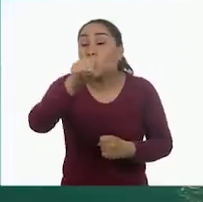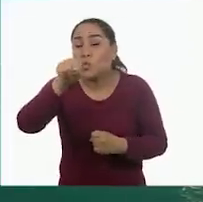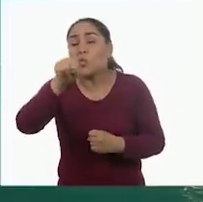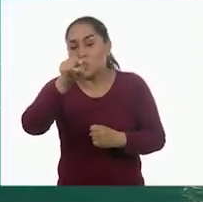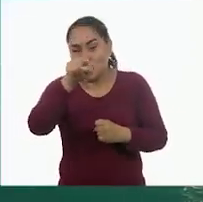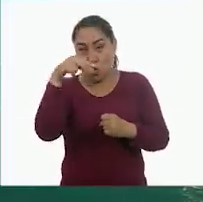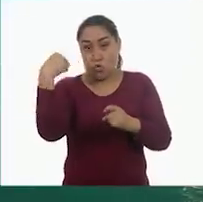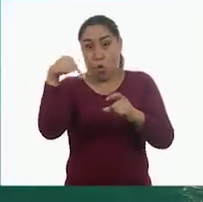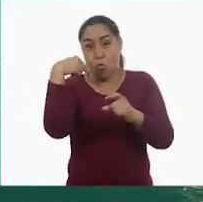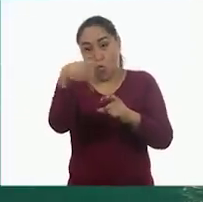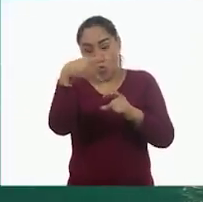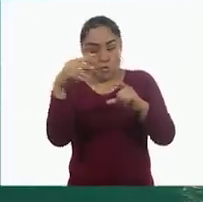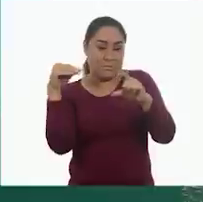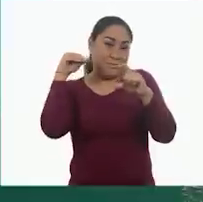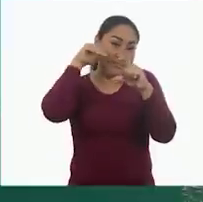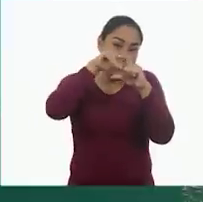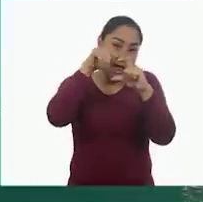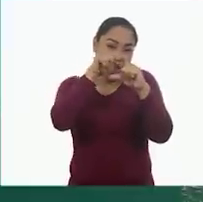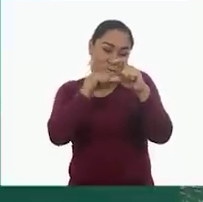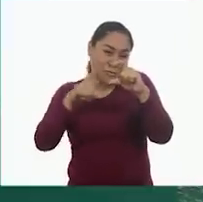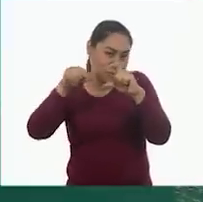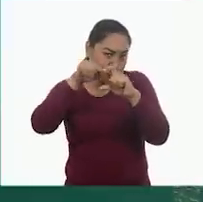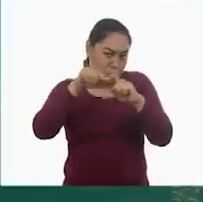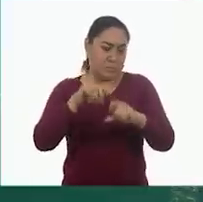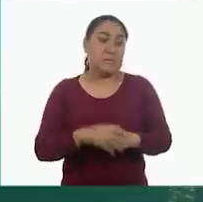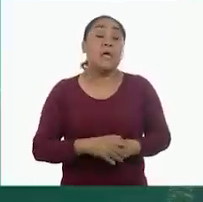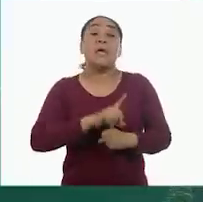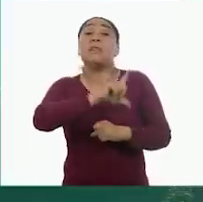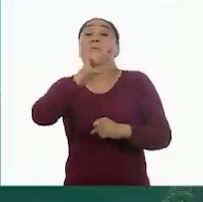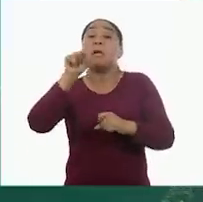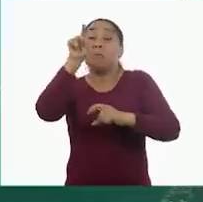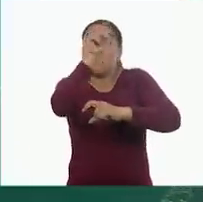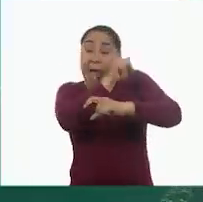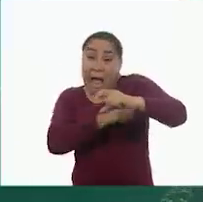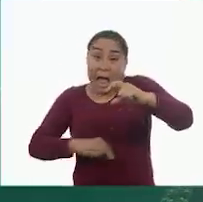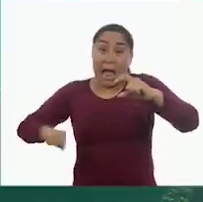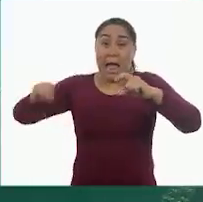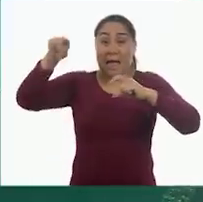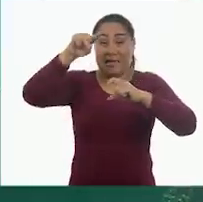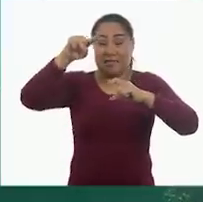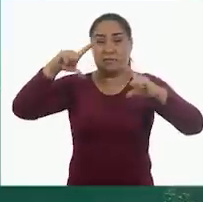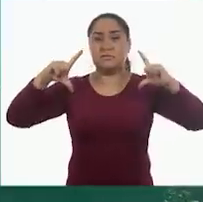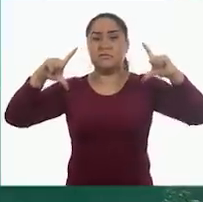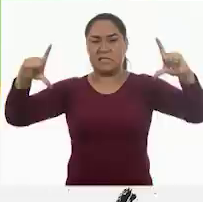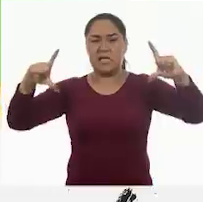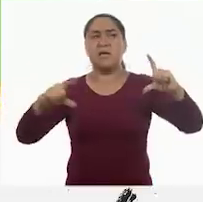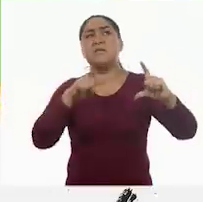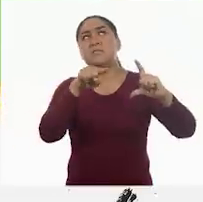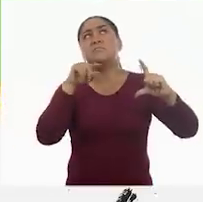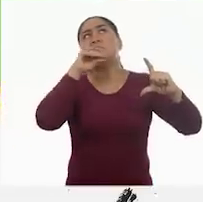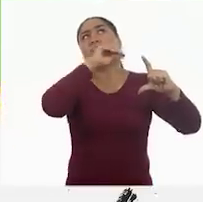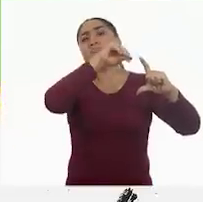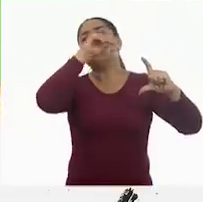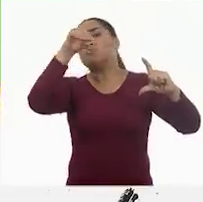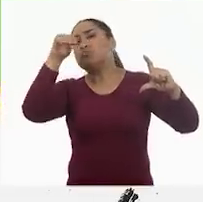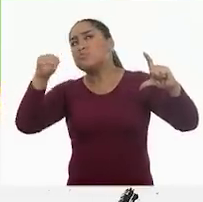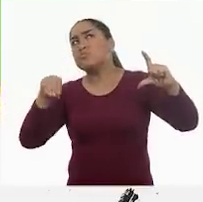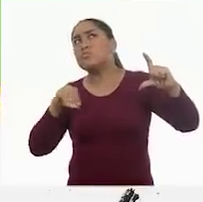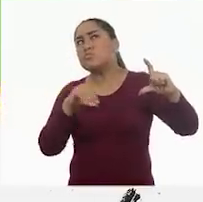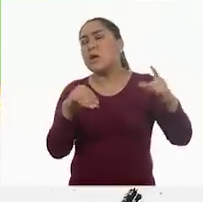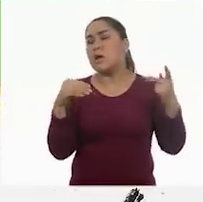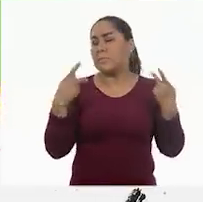nombre adentro del círculo. Y luego, en el círculo más grande, ¿qué les parece si anotamos a las personas que